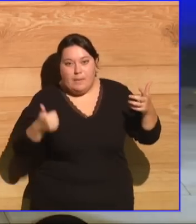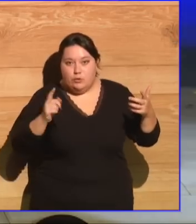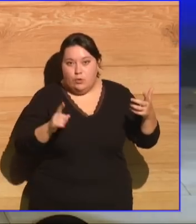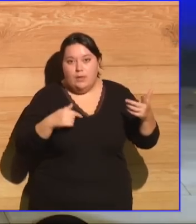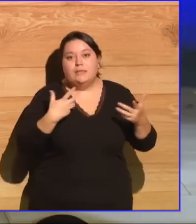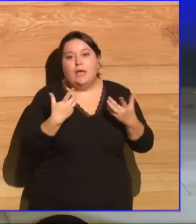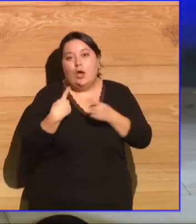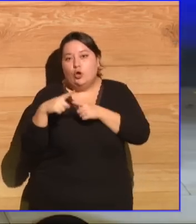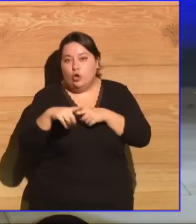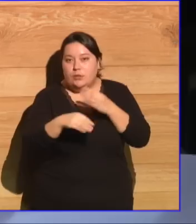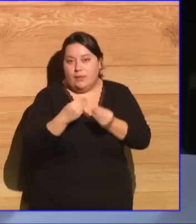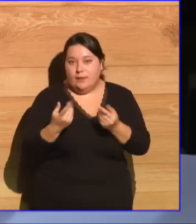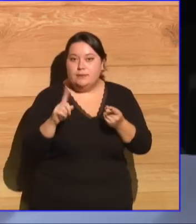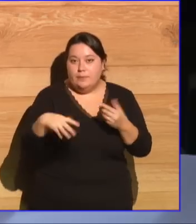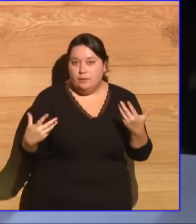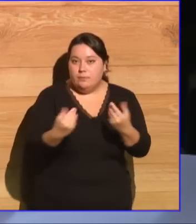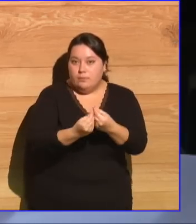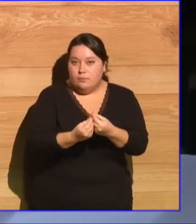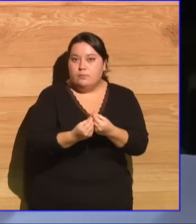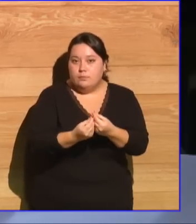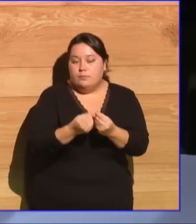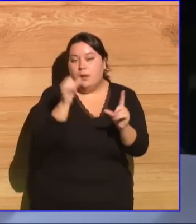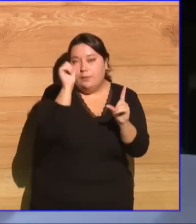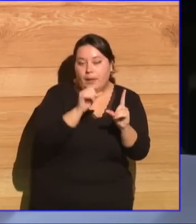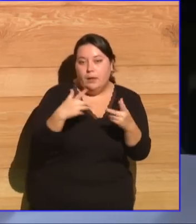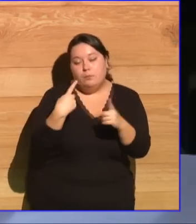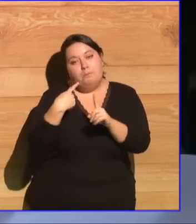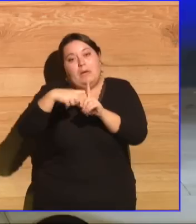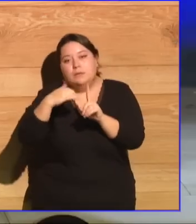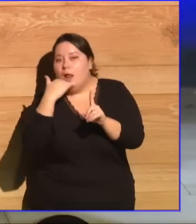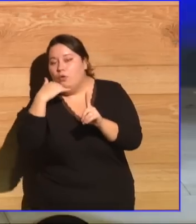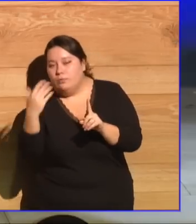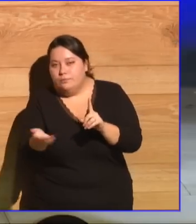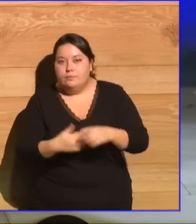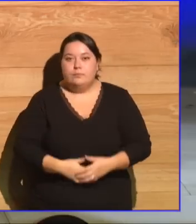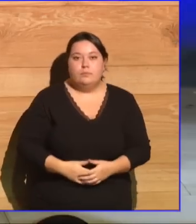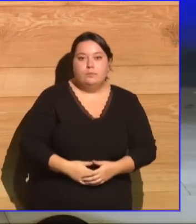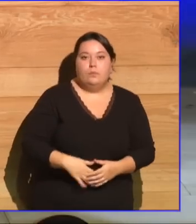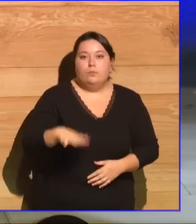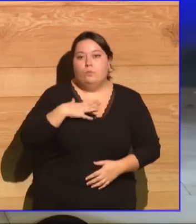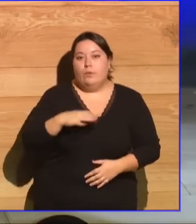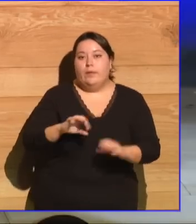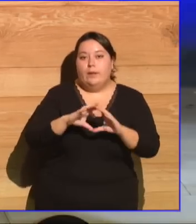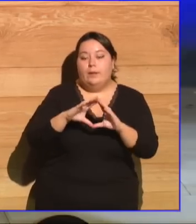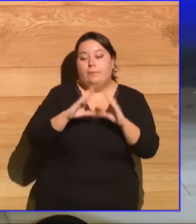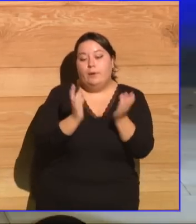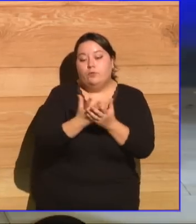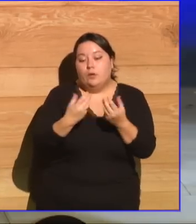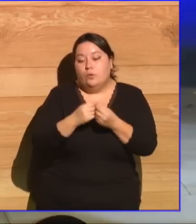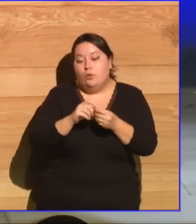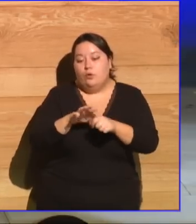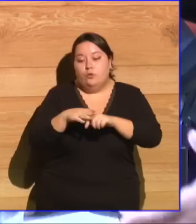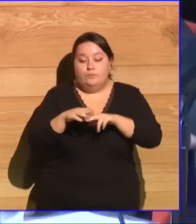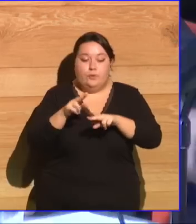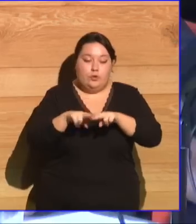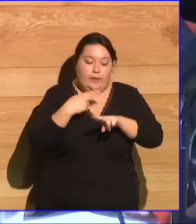croquetas. Eso es, cuando yo digo y demás, pues es que os podría ampliar un montón de Que se cosas, abre- claro. Hago pelotas con los calcetines, por O ejemplo, sea, para no que es quepan que bien